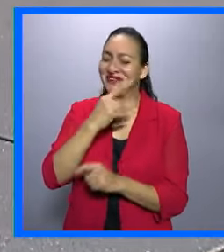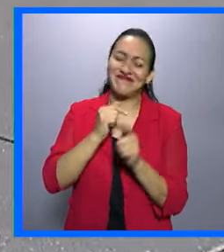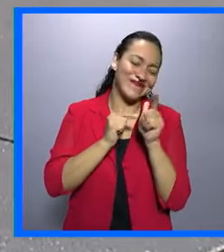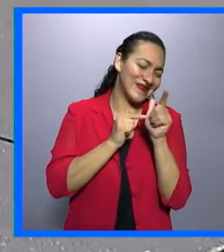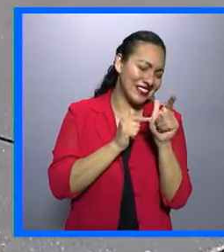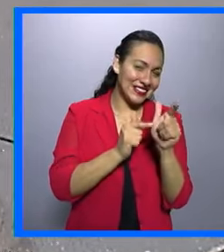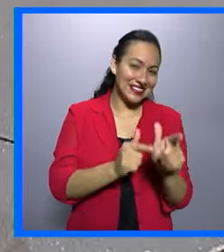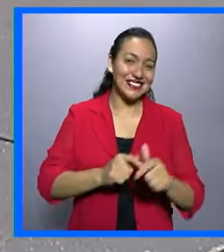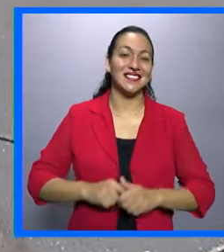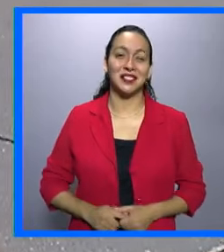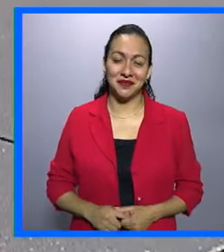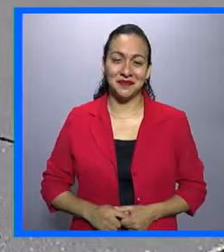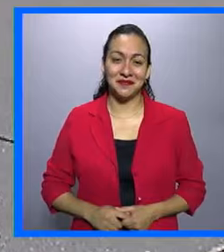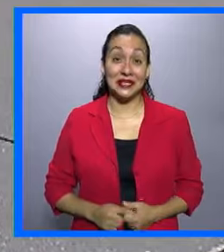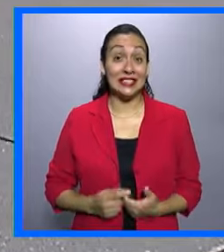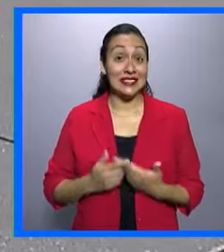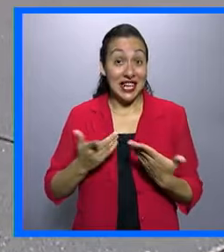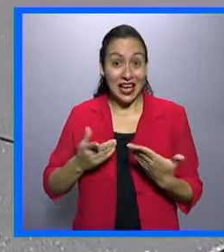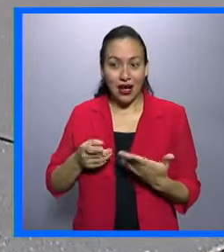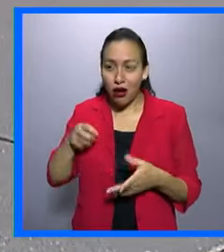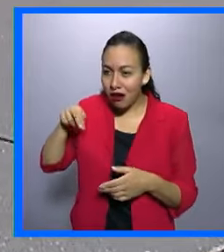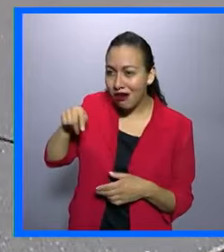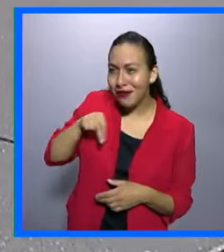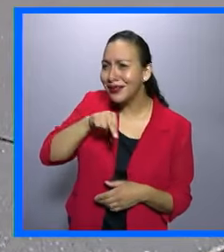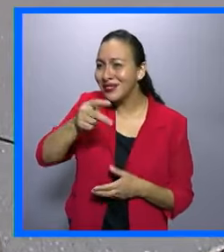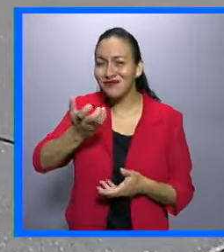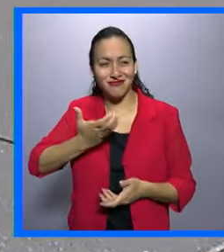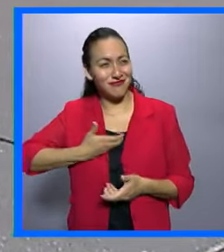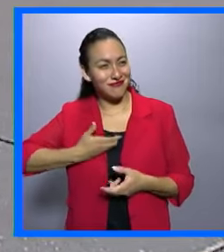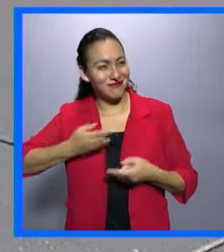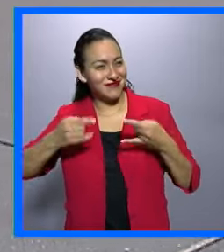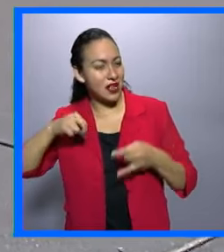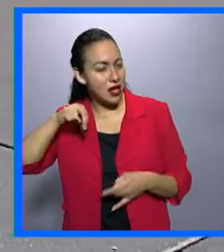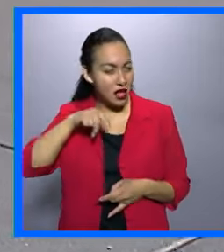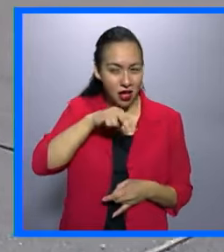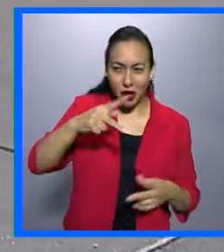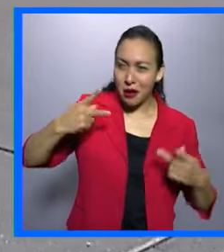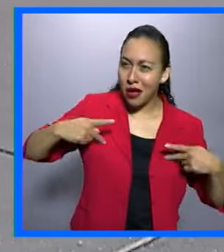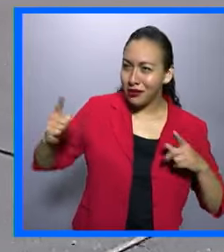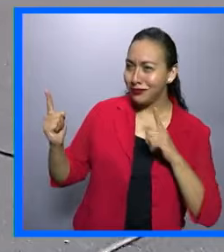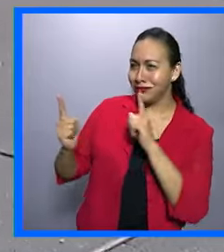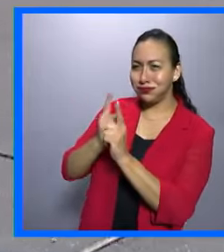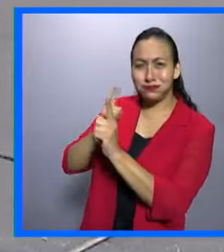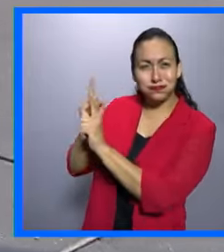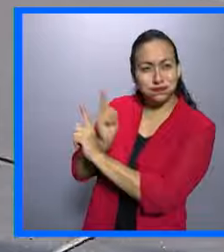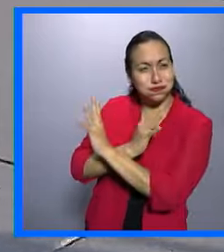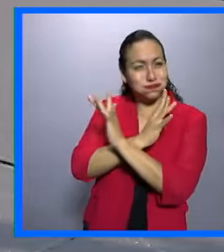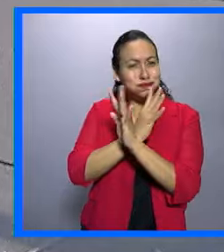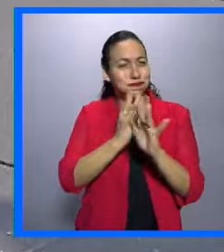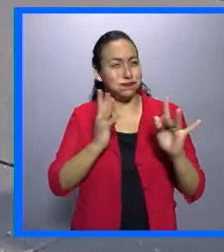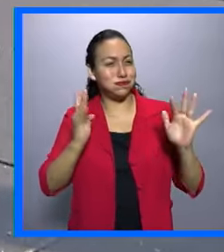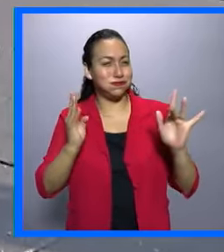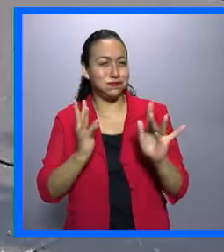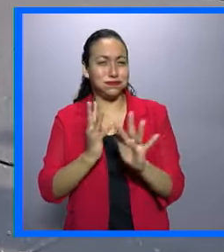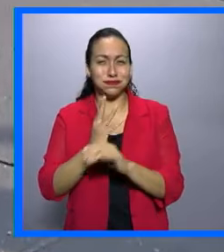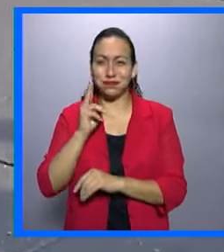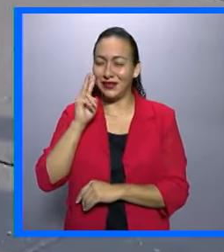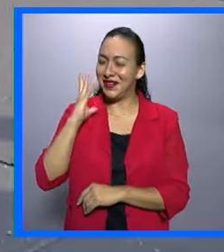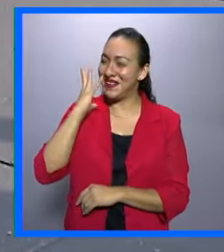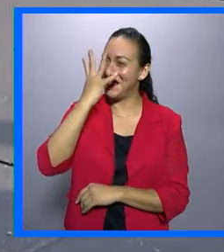Entonces ahorita pues salir a la plaza, ver a la gente, disfrutar estos ratitos